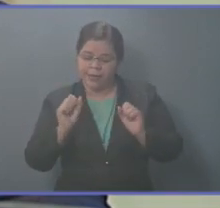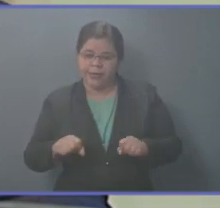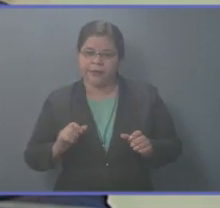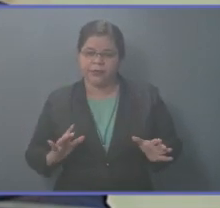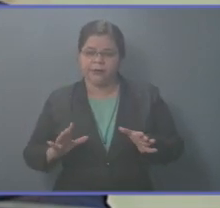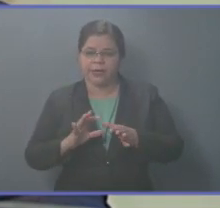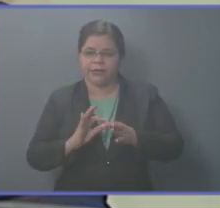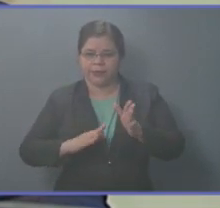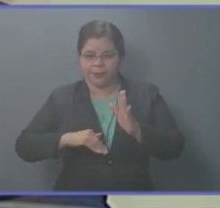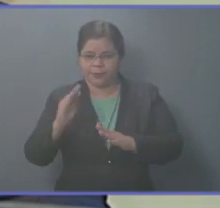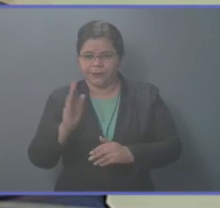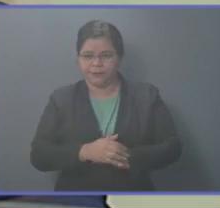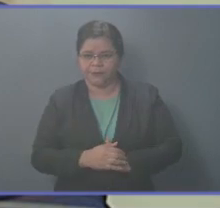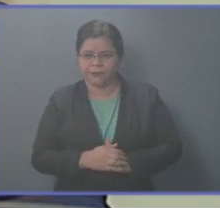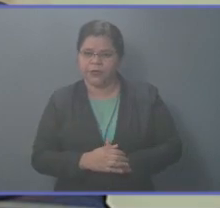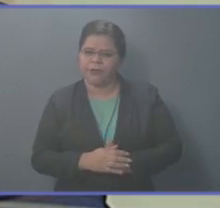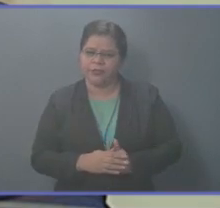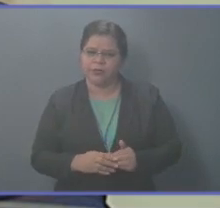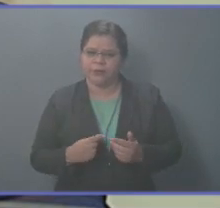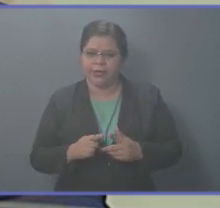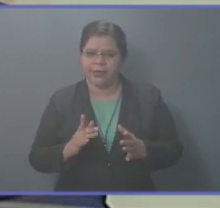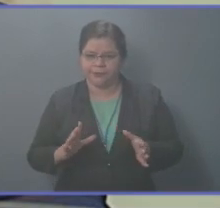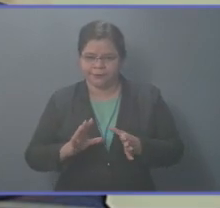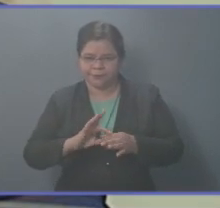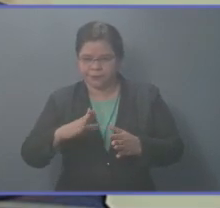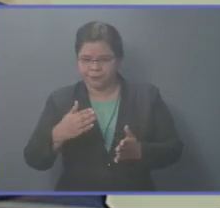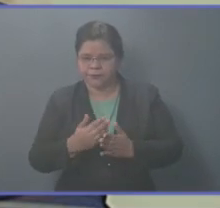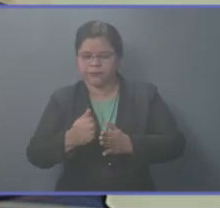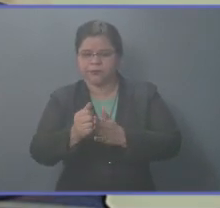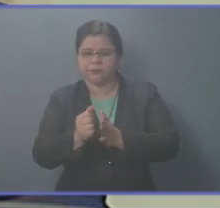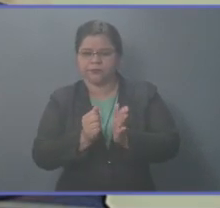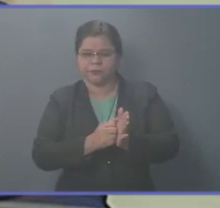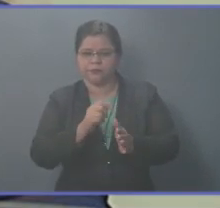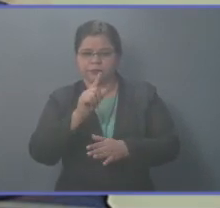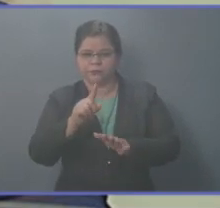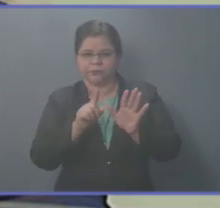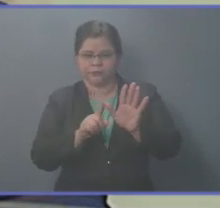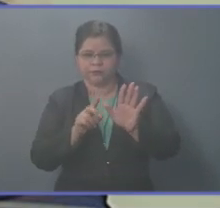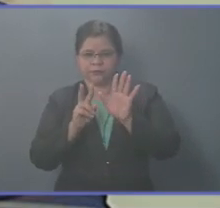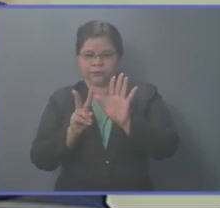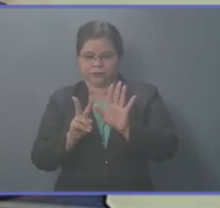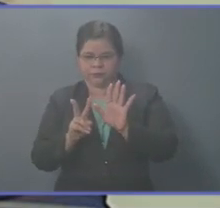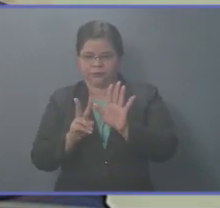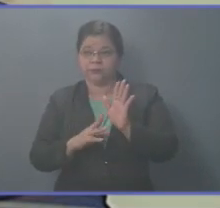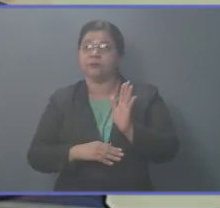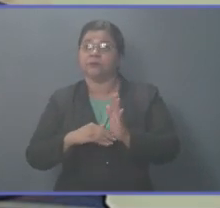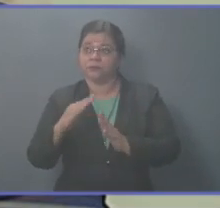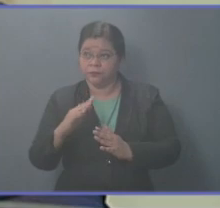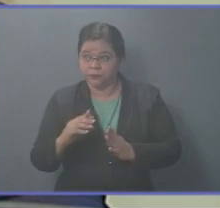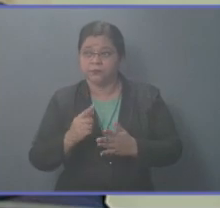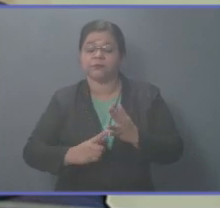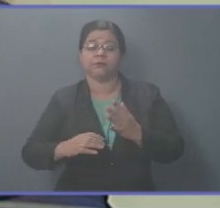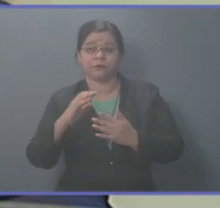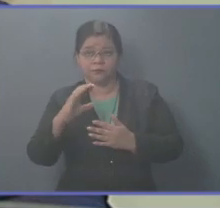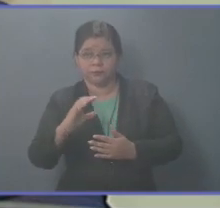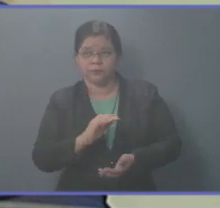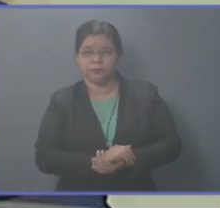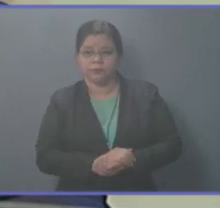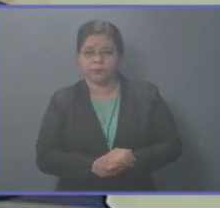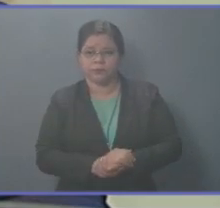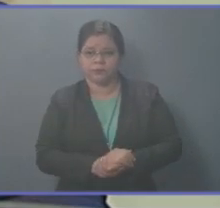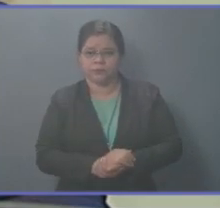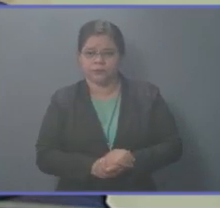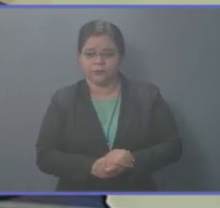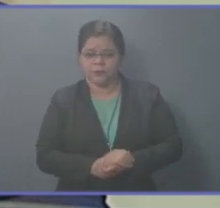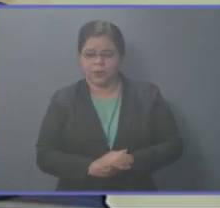posibilidad de una violación del artículo 167 ordinal séptimo de la Constitución, sin que